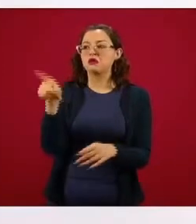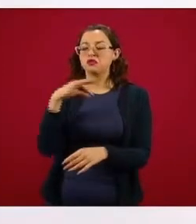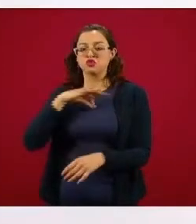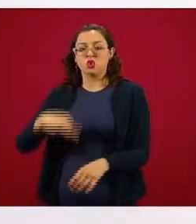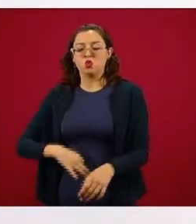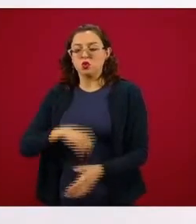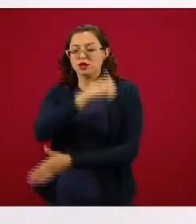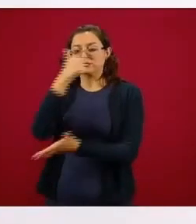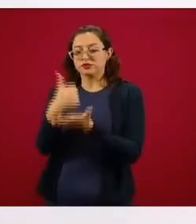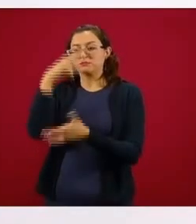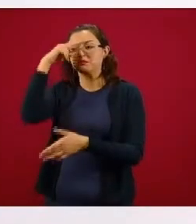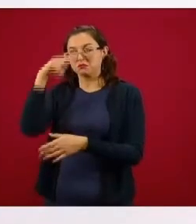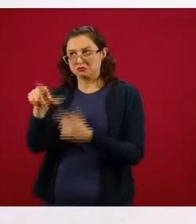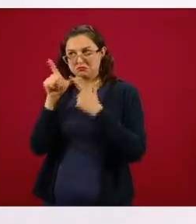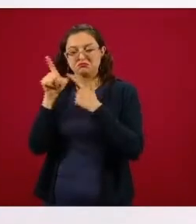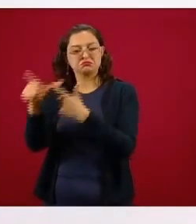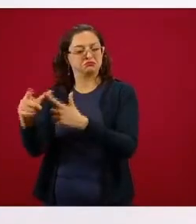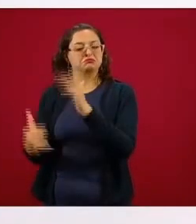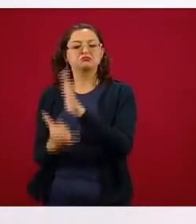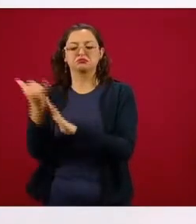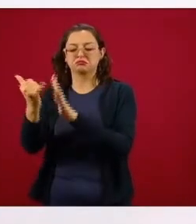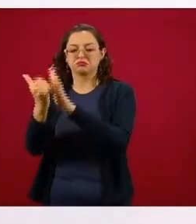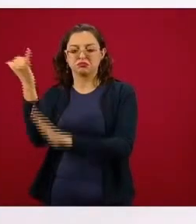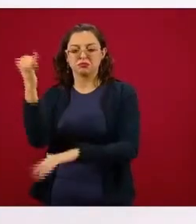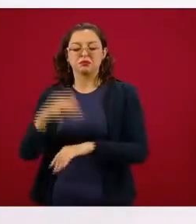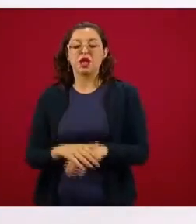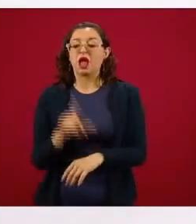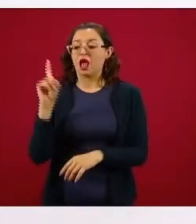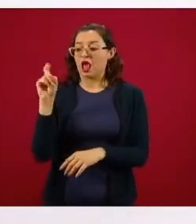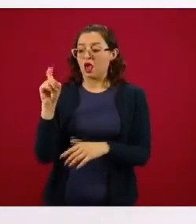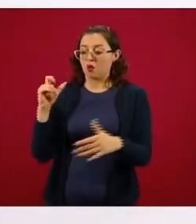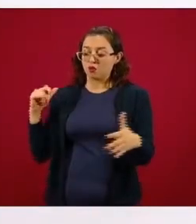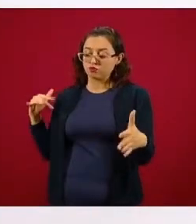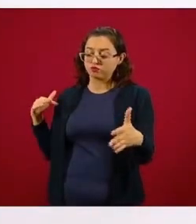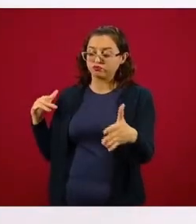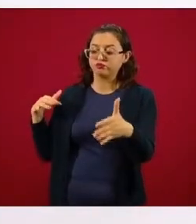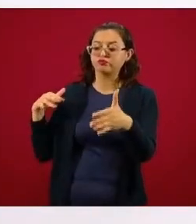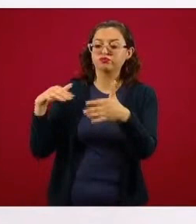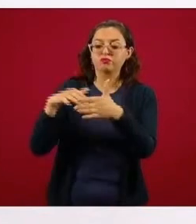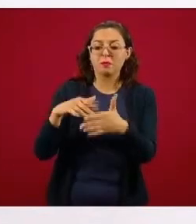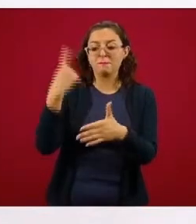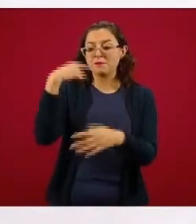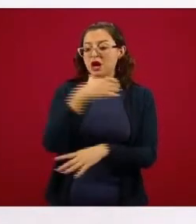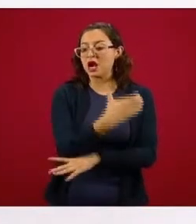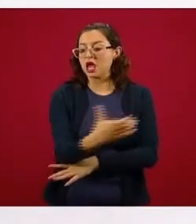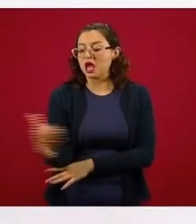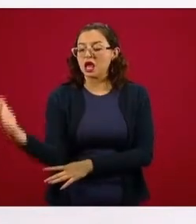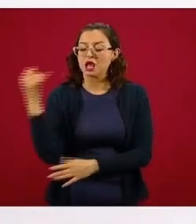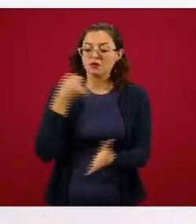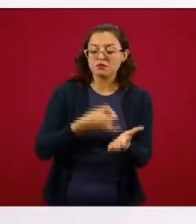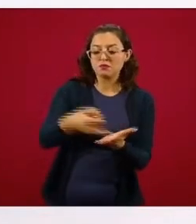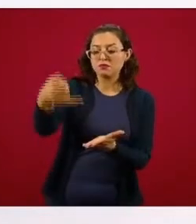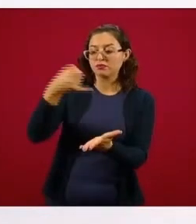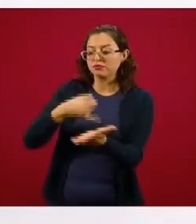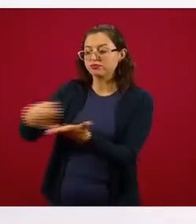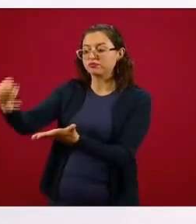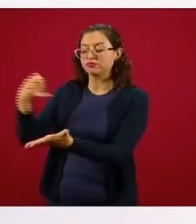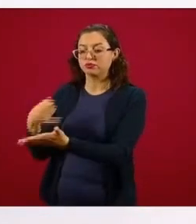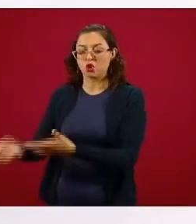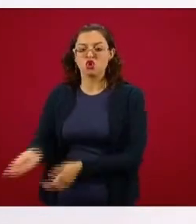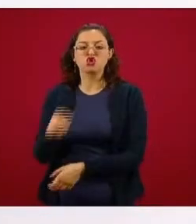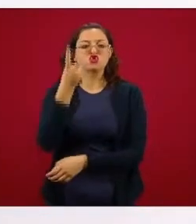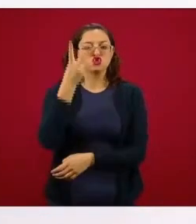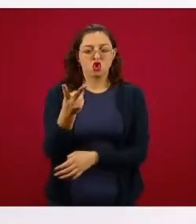de México. Hemos concluido 2 presas para riego y de protección ante inundaciones